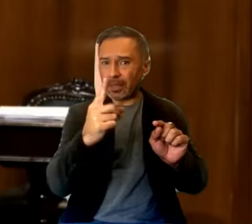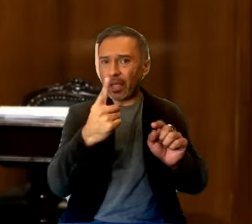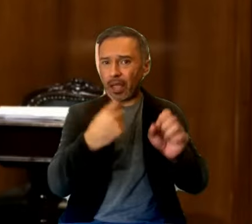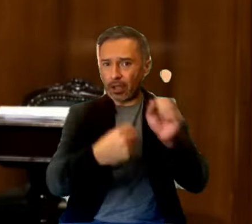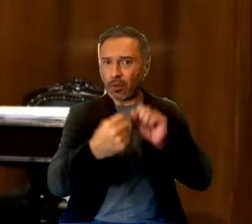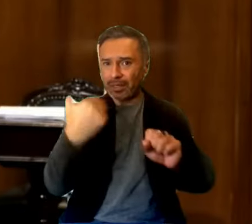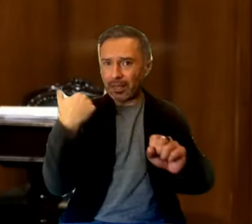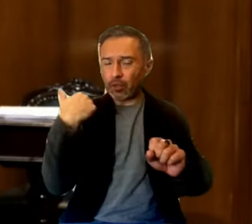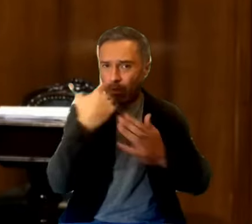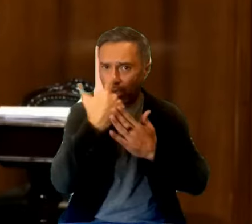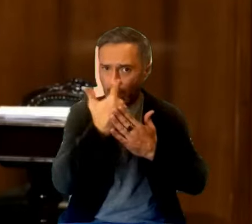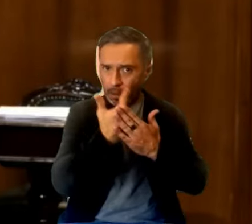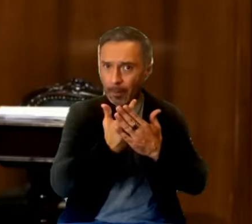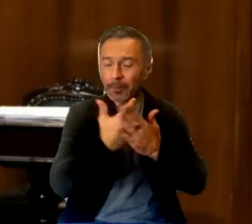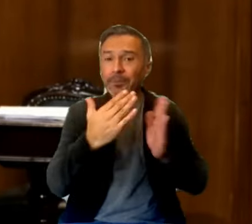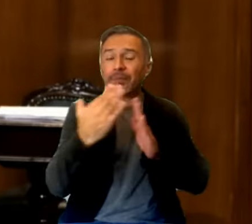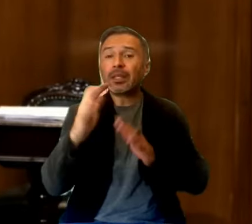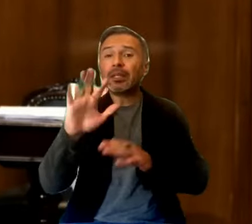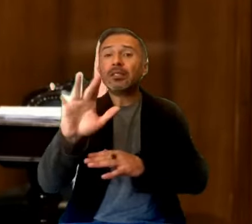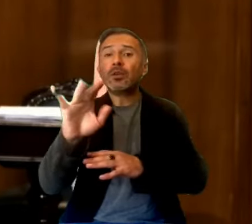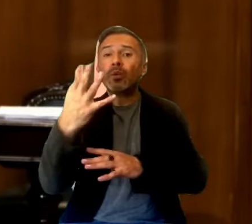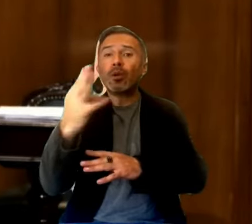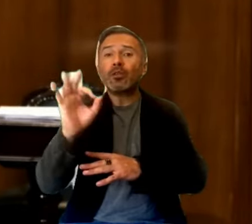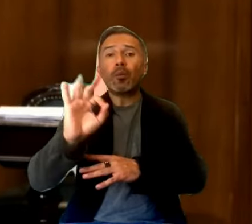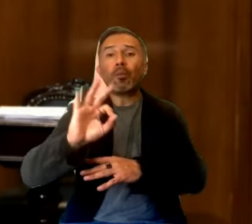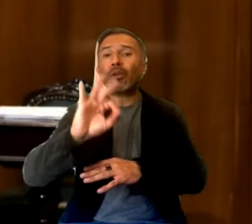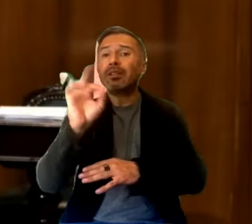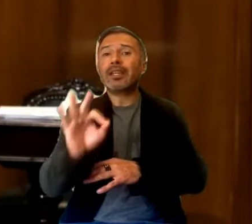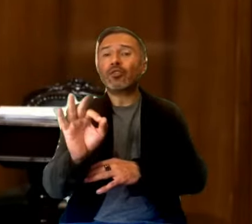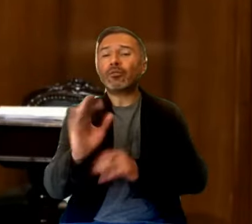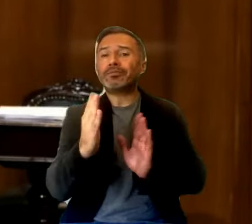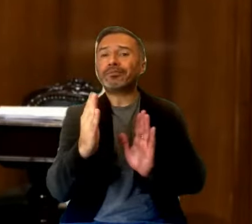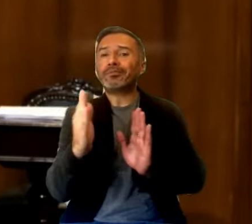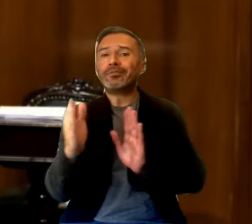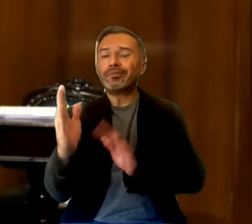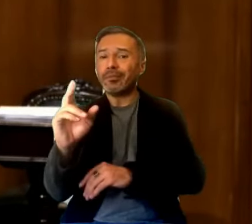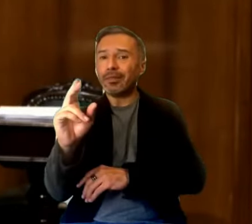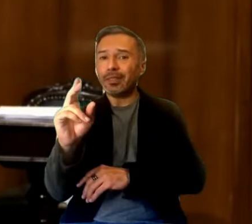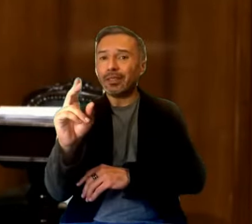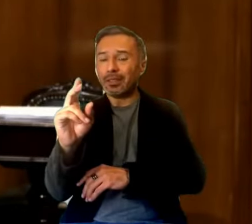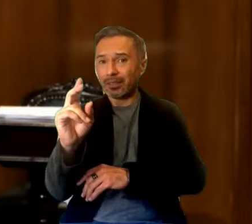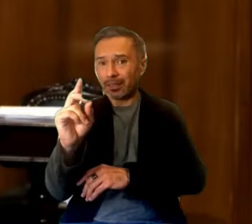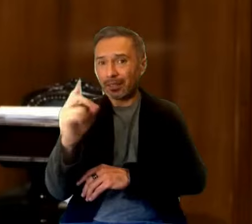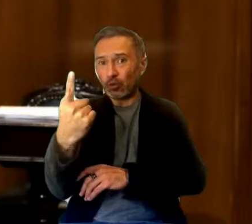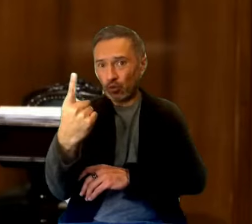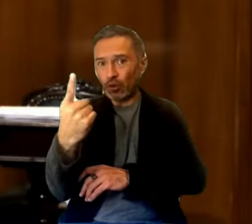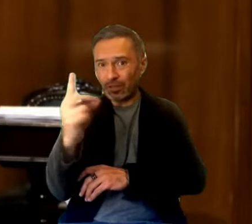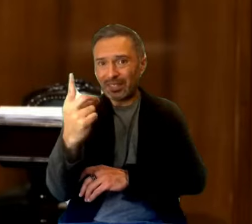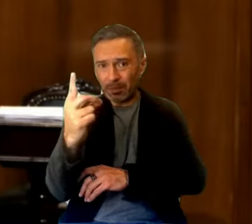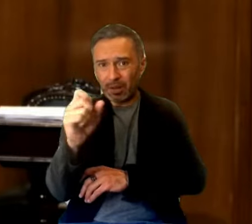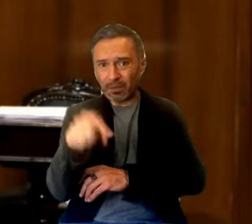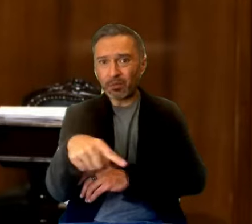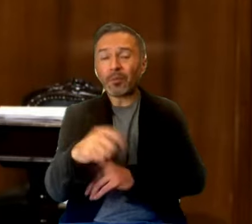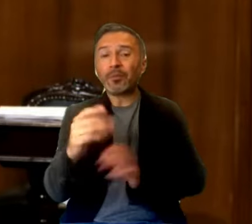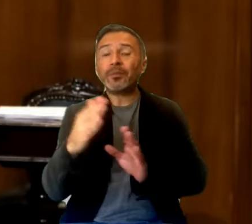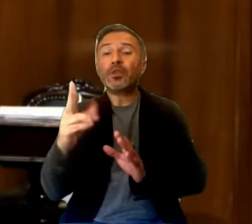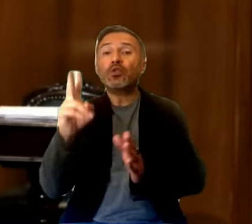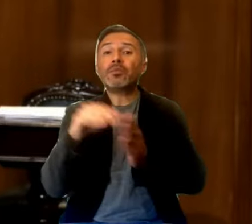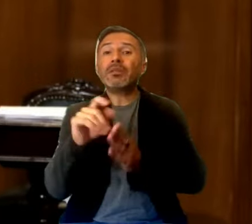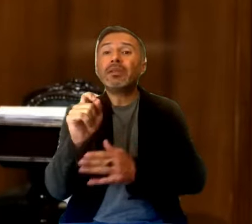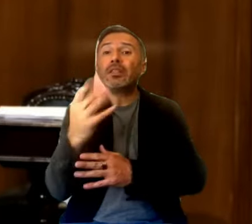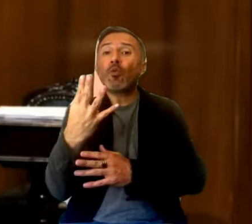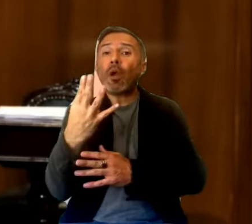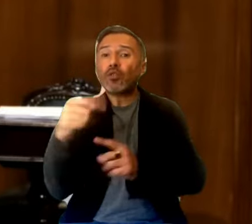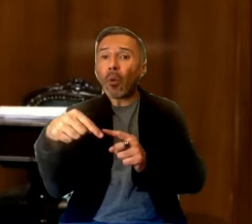el 54% el 31 del mismo mes. Para 2024 el pronóstico no es nada